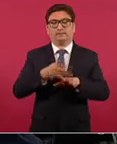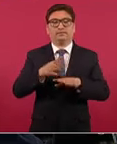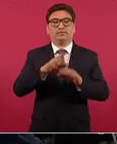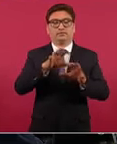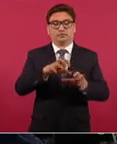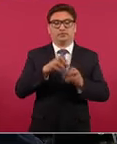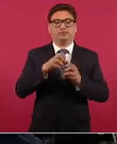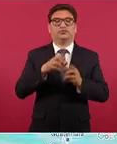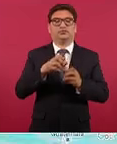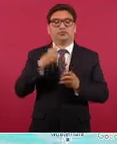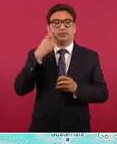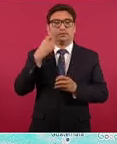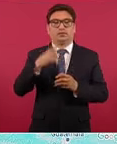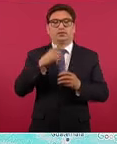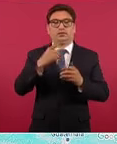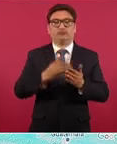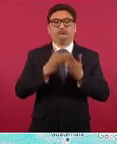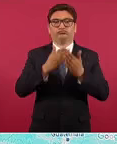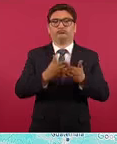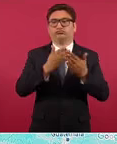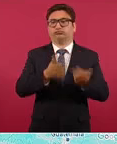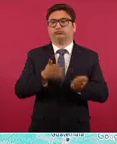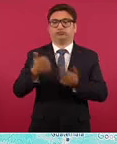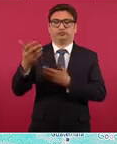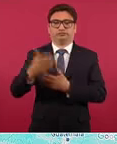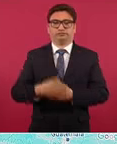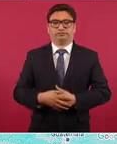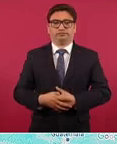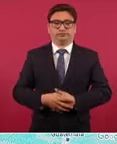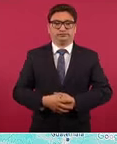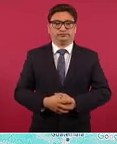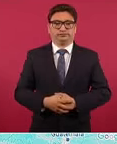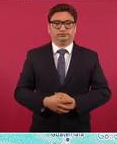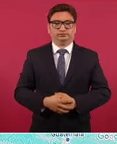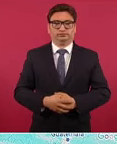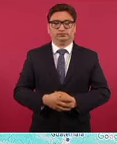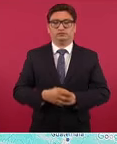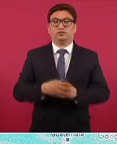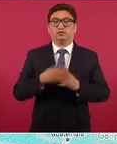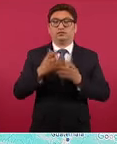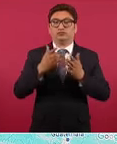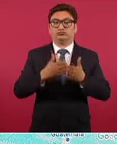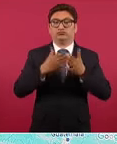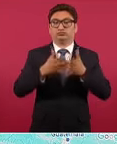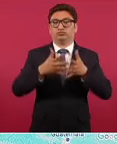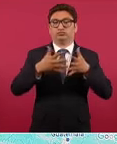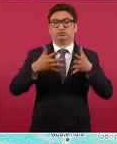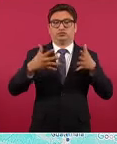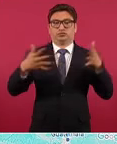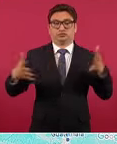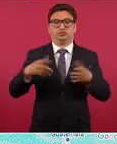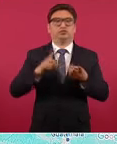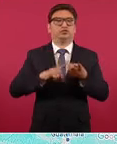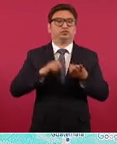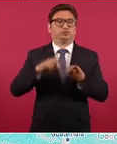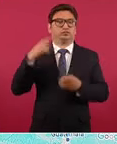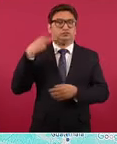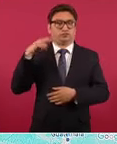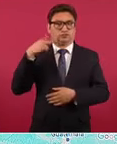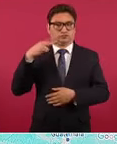para que sean embarcaciones grandes pues es el puerto de veracruz